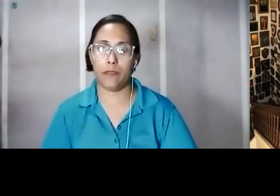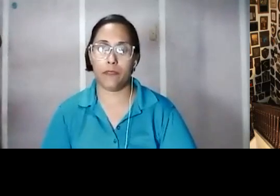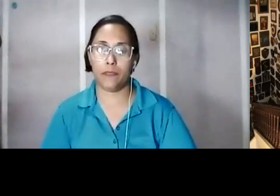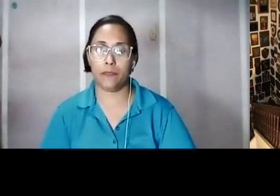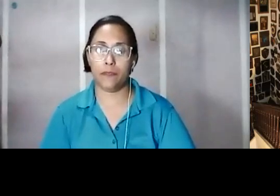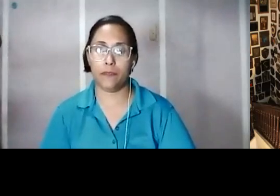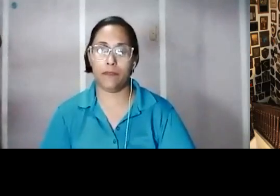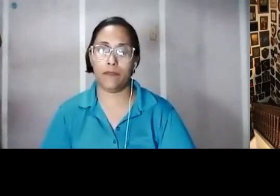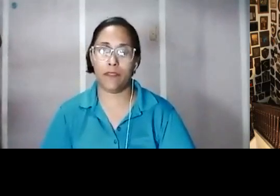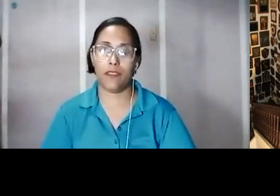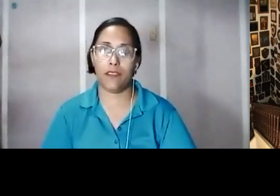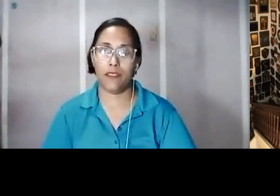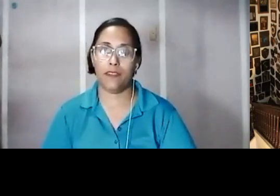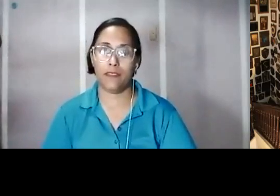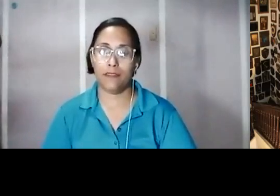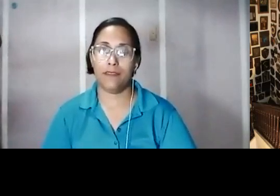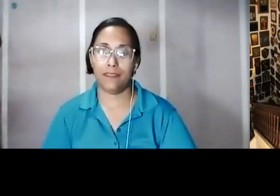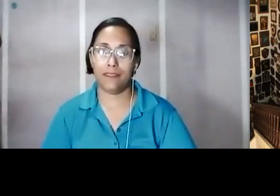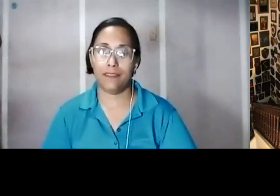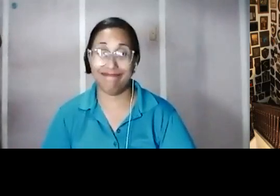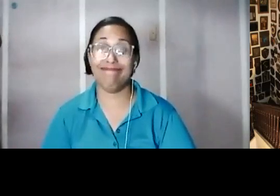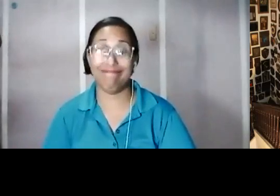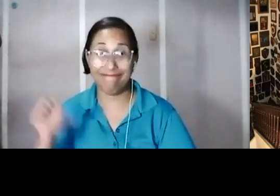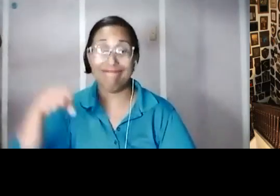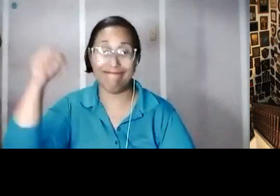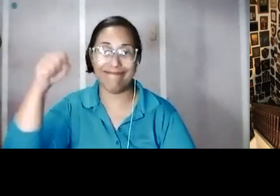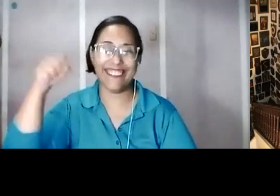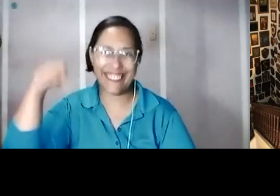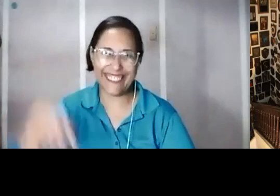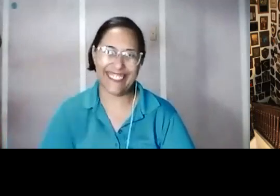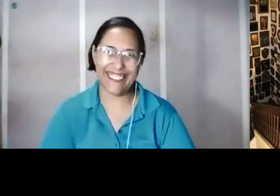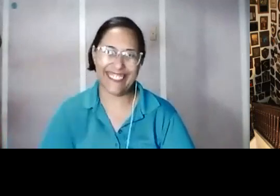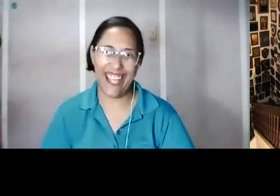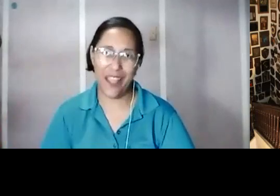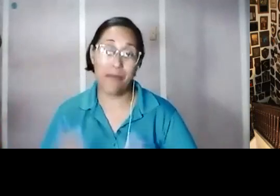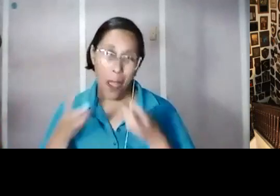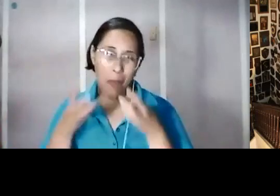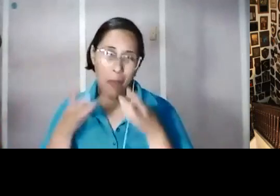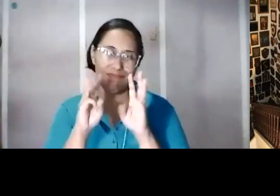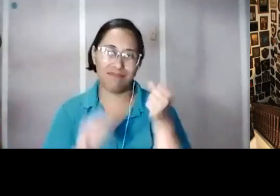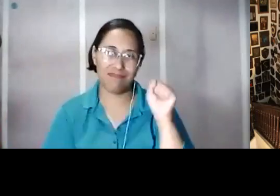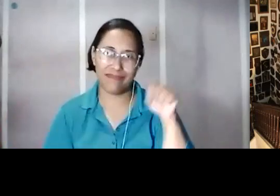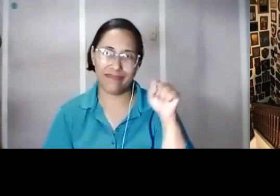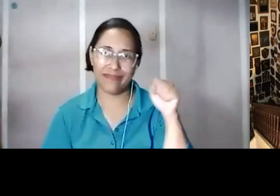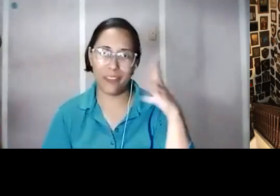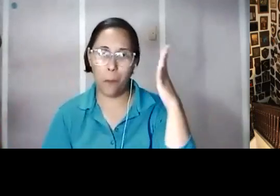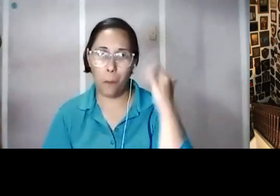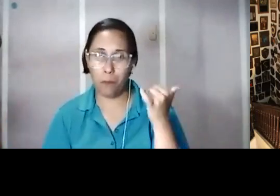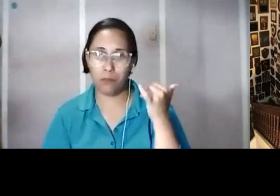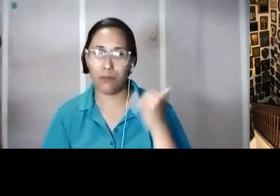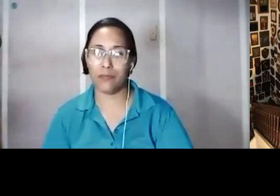Eh, Sí, sí, bueno, en una forma así, porque